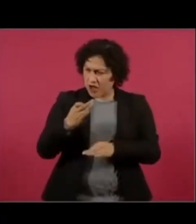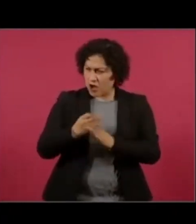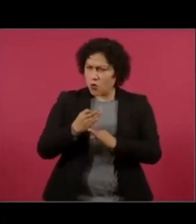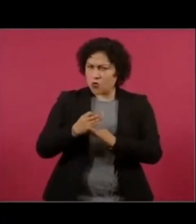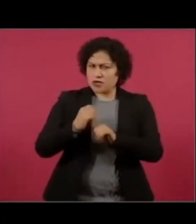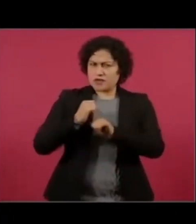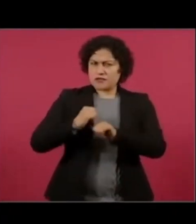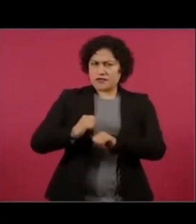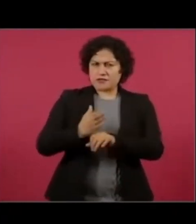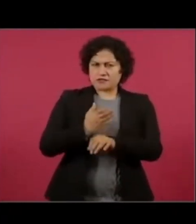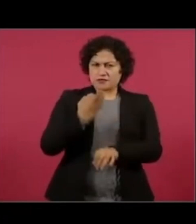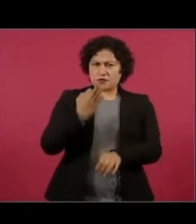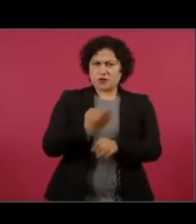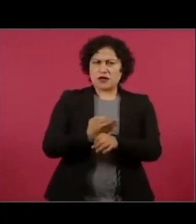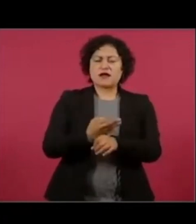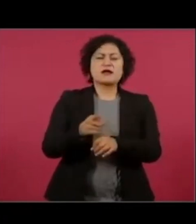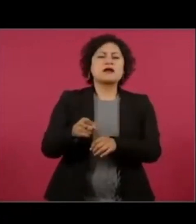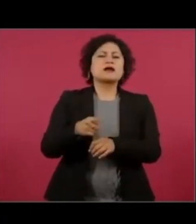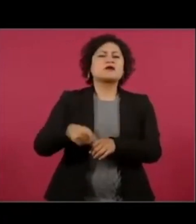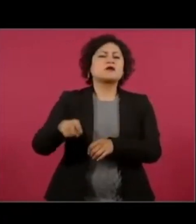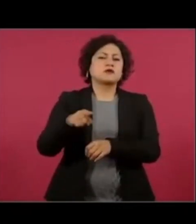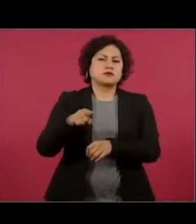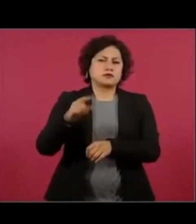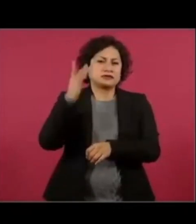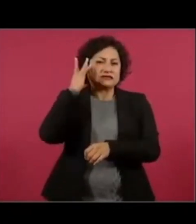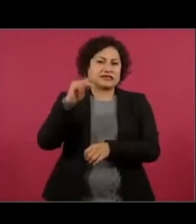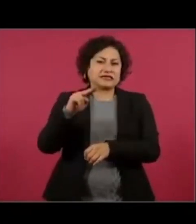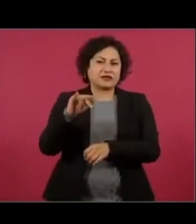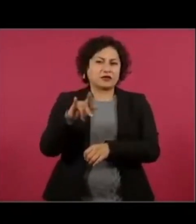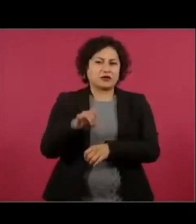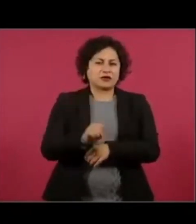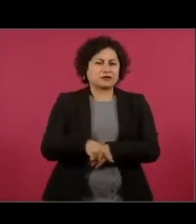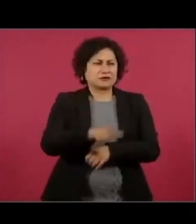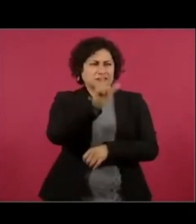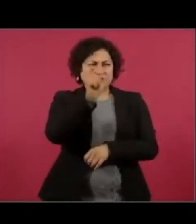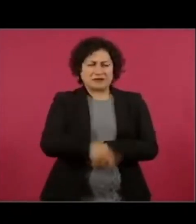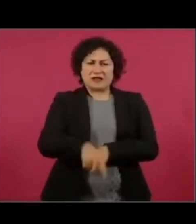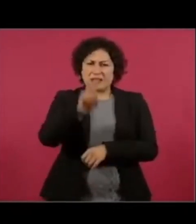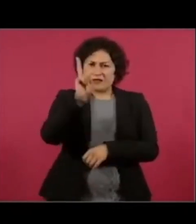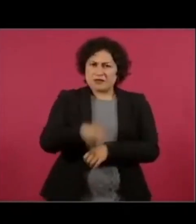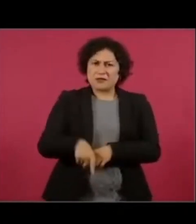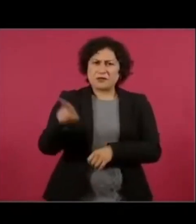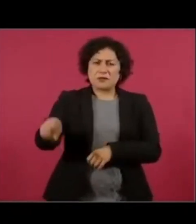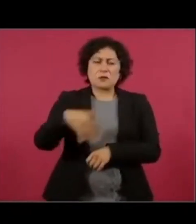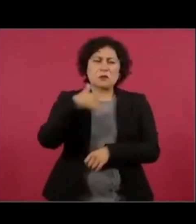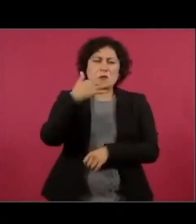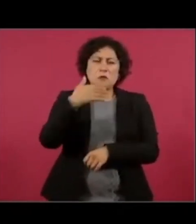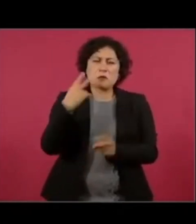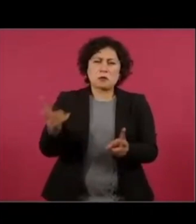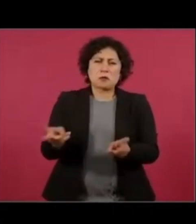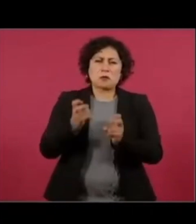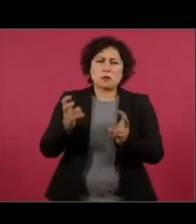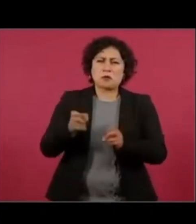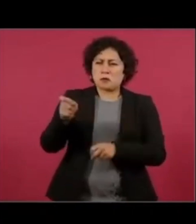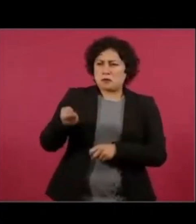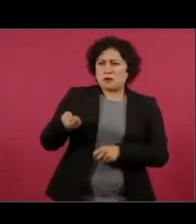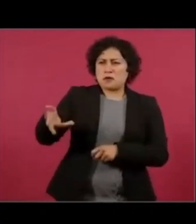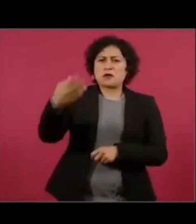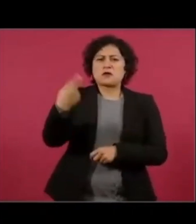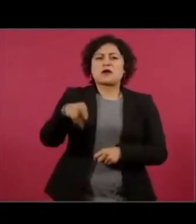tesorero de San Nicolás. Un bandido, se enriqueció vendiendo facturas 20 años, se apellida Reynoso. Ese